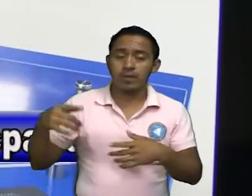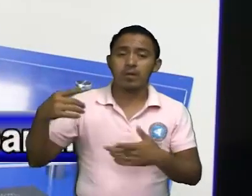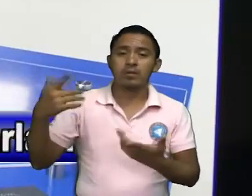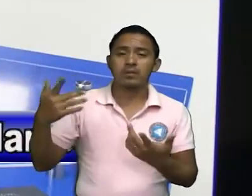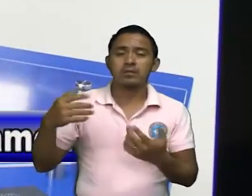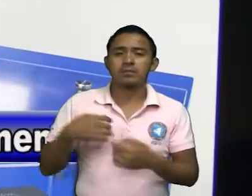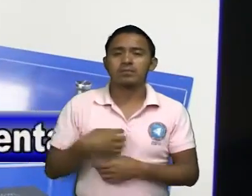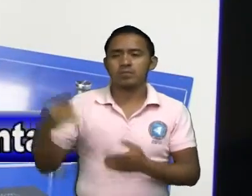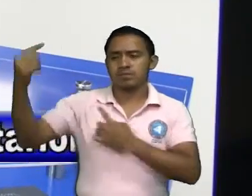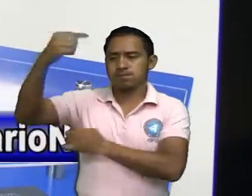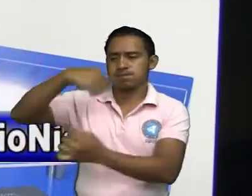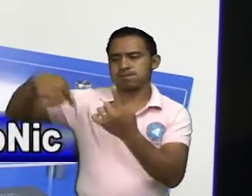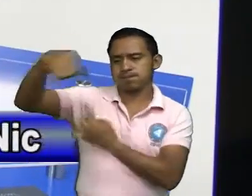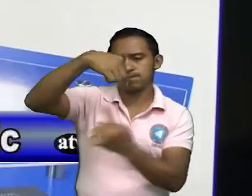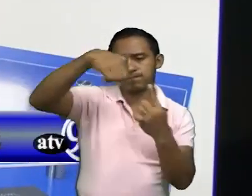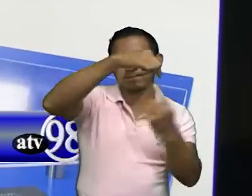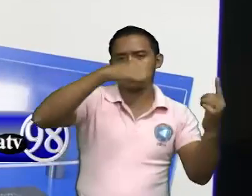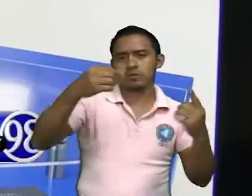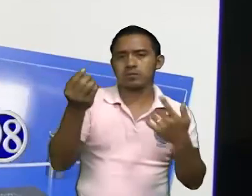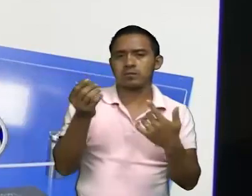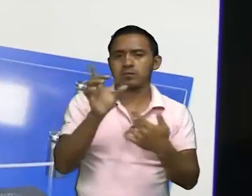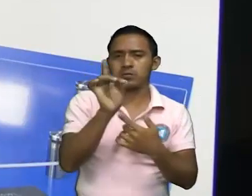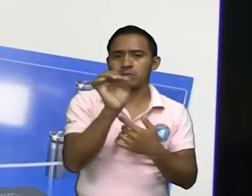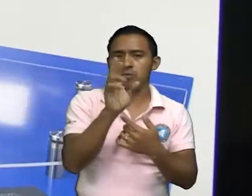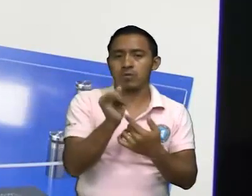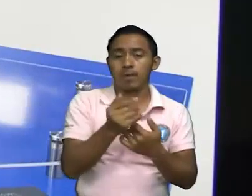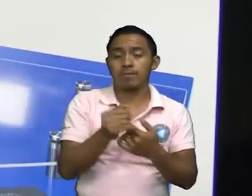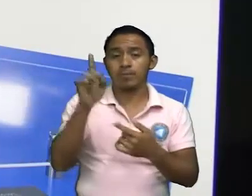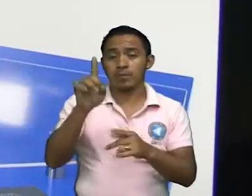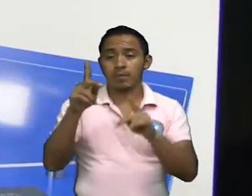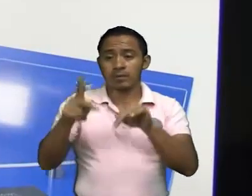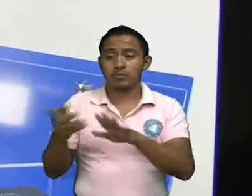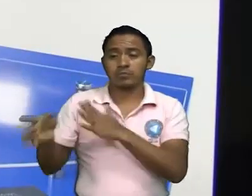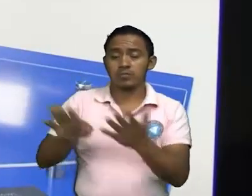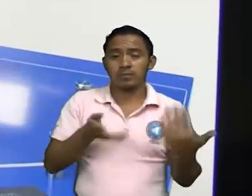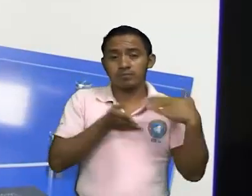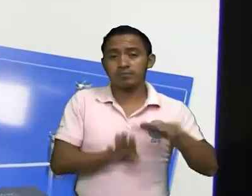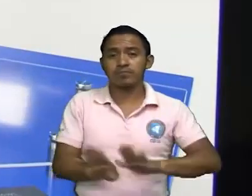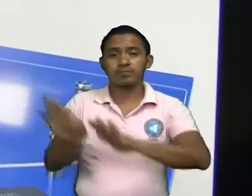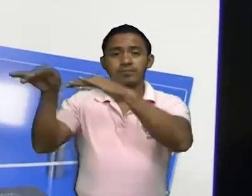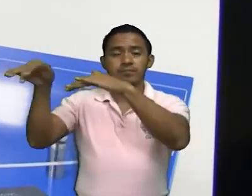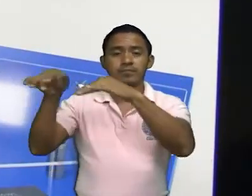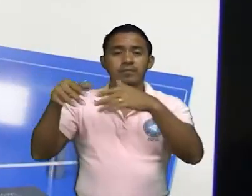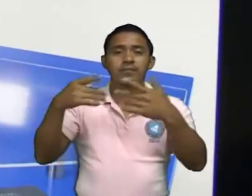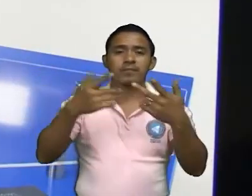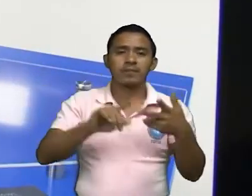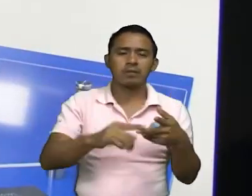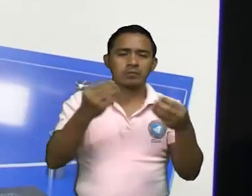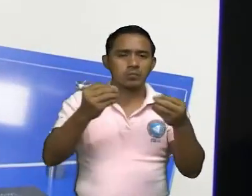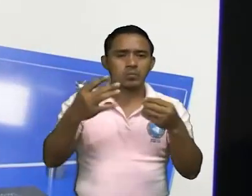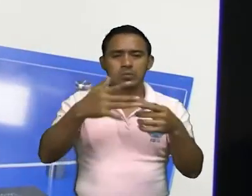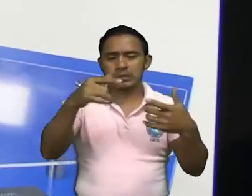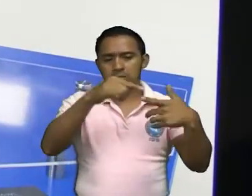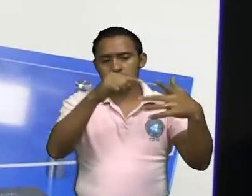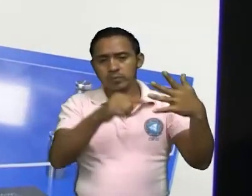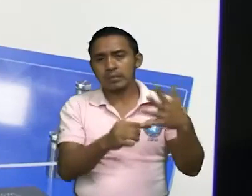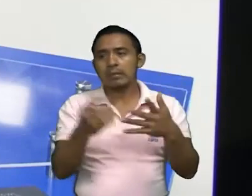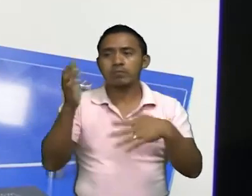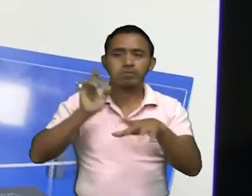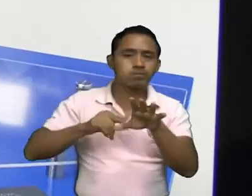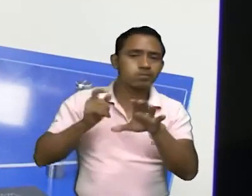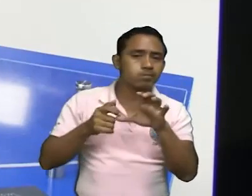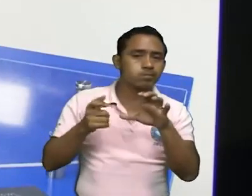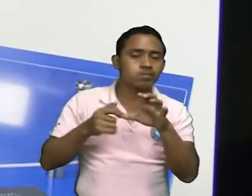Estados Unidos, Dorian ha dejado en las Bahamas hasta el momento una persona fallecida. Mientras tanto, varios estados se mantienen en